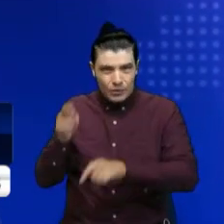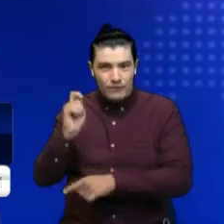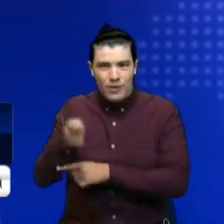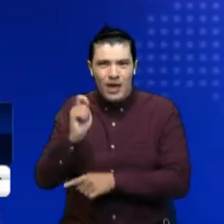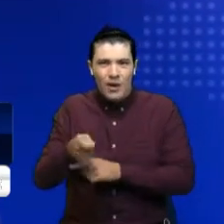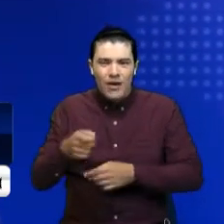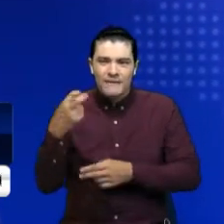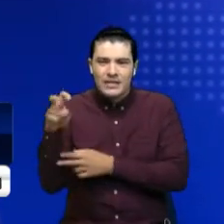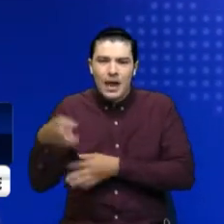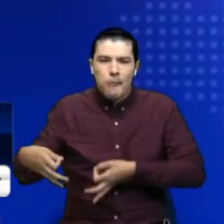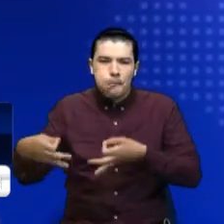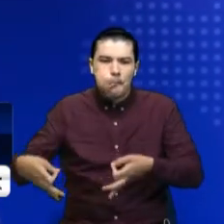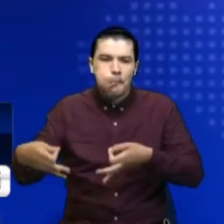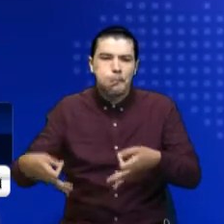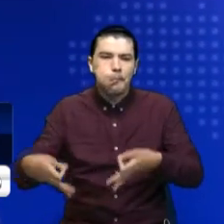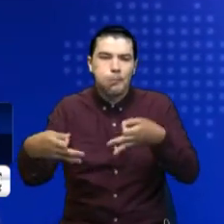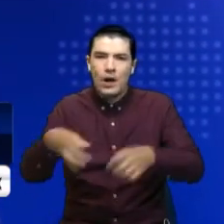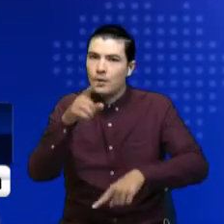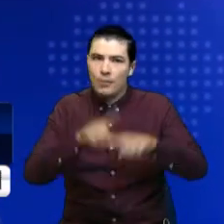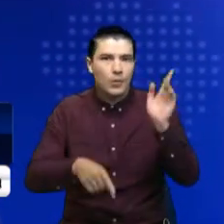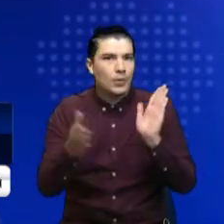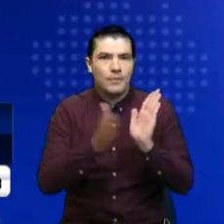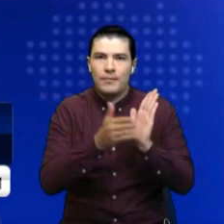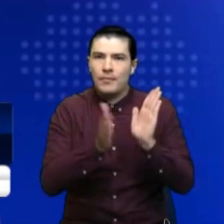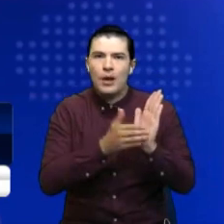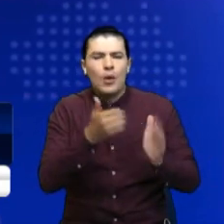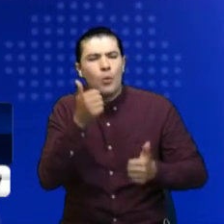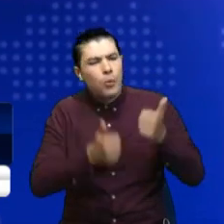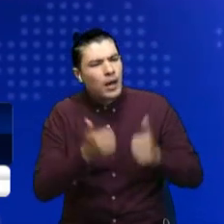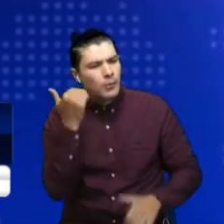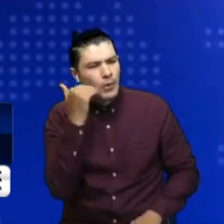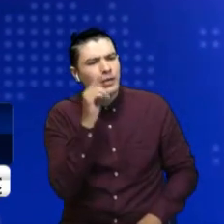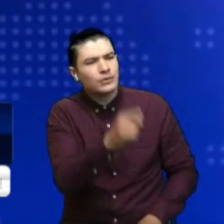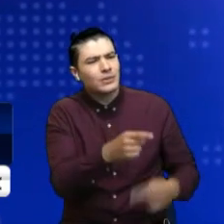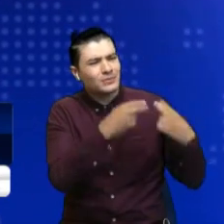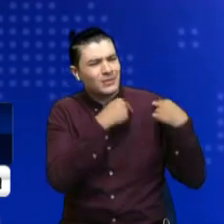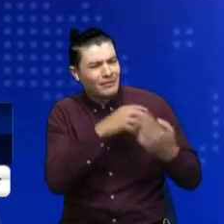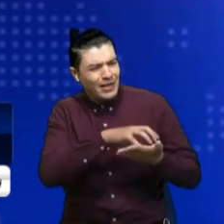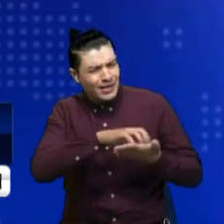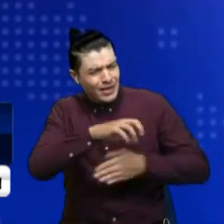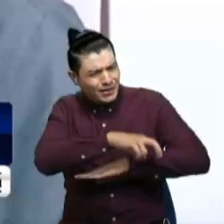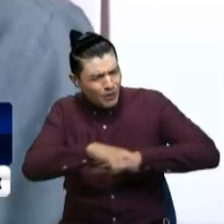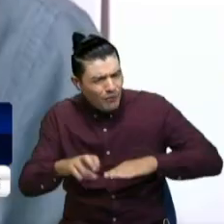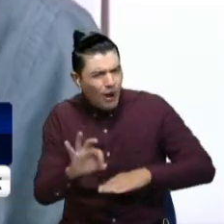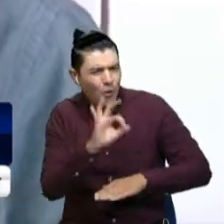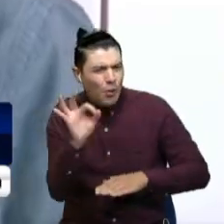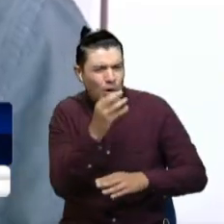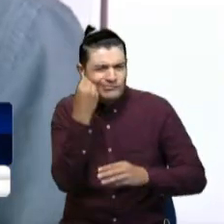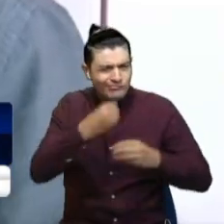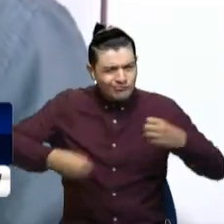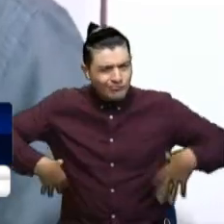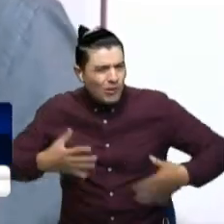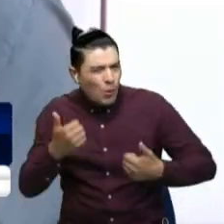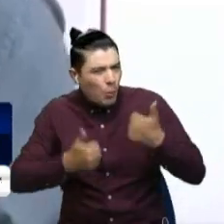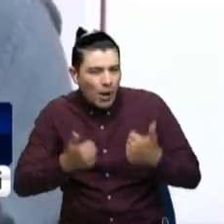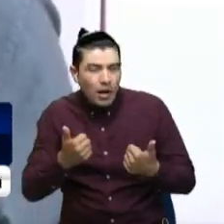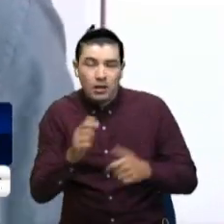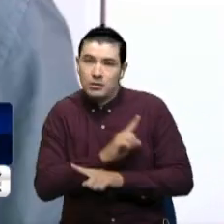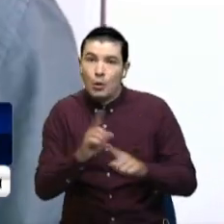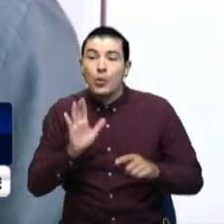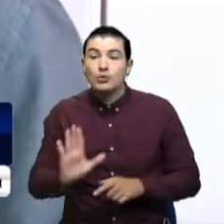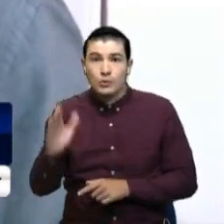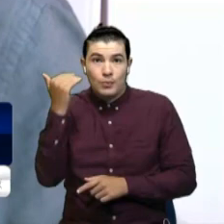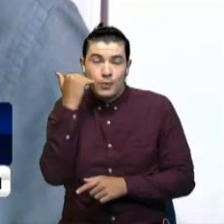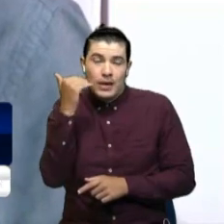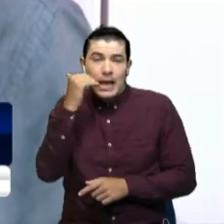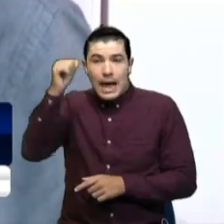de la fiscalía que no pudo argumentar los delitos imputados a anna de dios' a partir de hoy ya quedarán en libertad de ello se